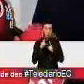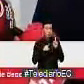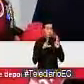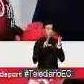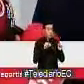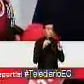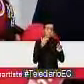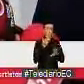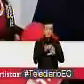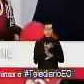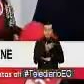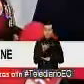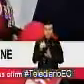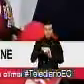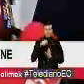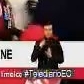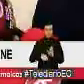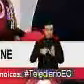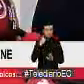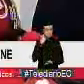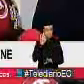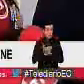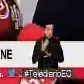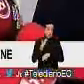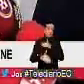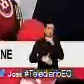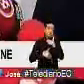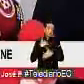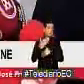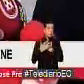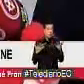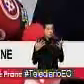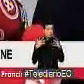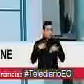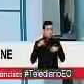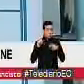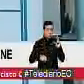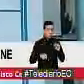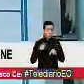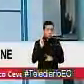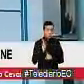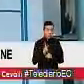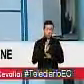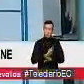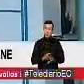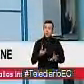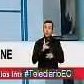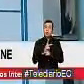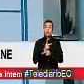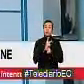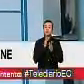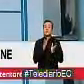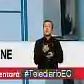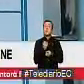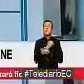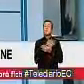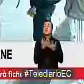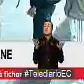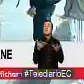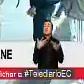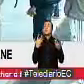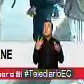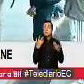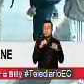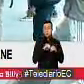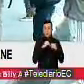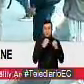proyecto presentado por la jueza sustanciadora y en función de eso vamos a adoptar la decisión. Por esta razón, los consejeros dieron paso a una impugnación del